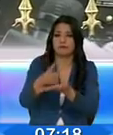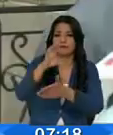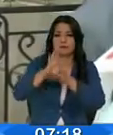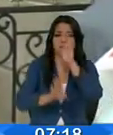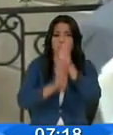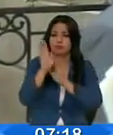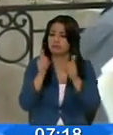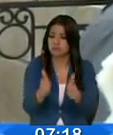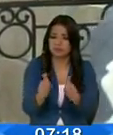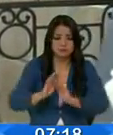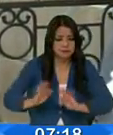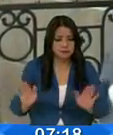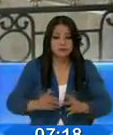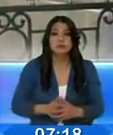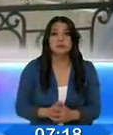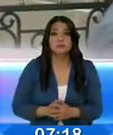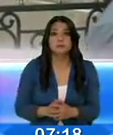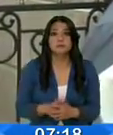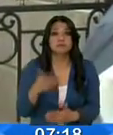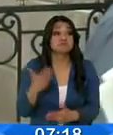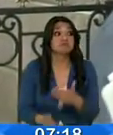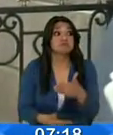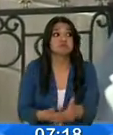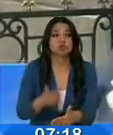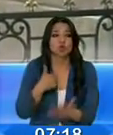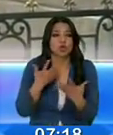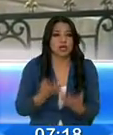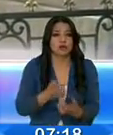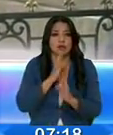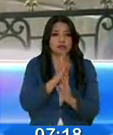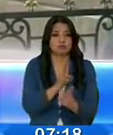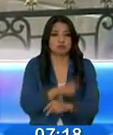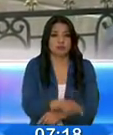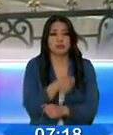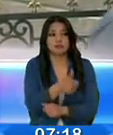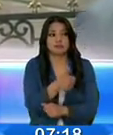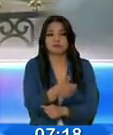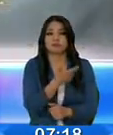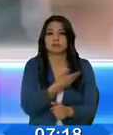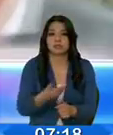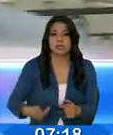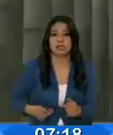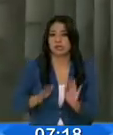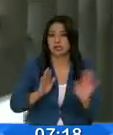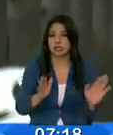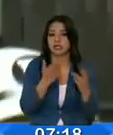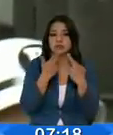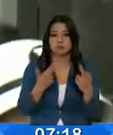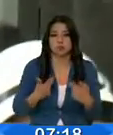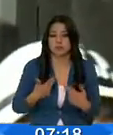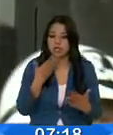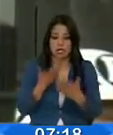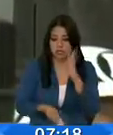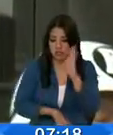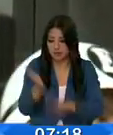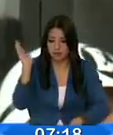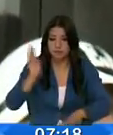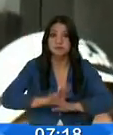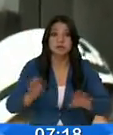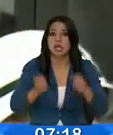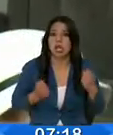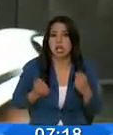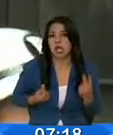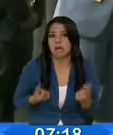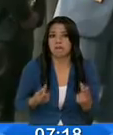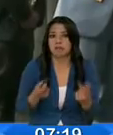Ecuador. No me quiero adelantar, esperemos la decisión del señor presidente. Muchas gracias. Salieron presurosos del Palacio de